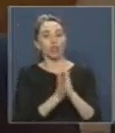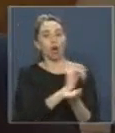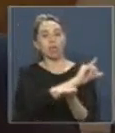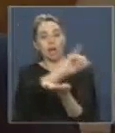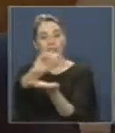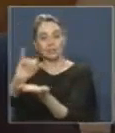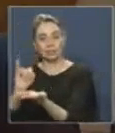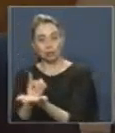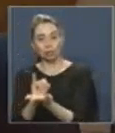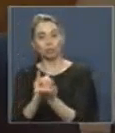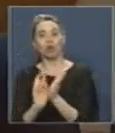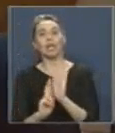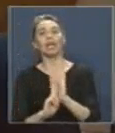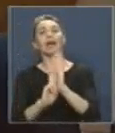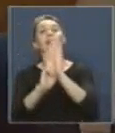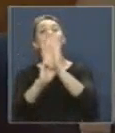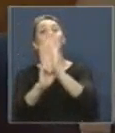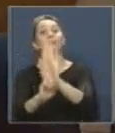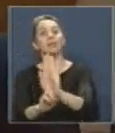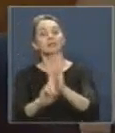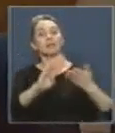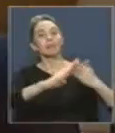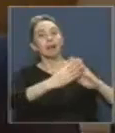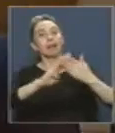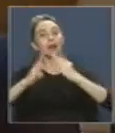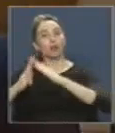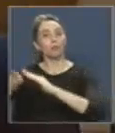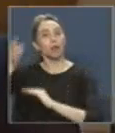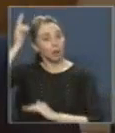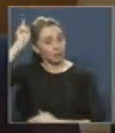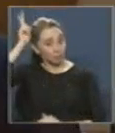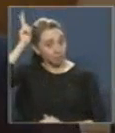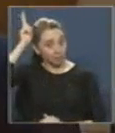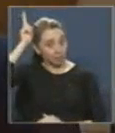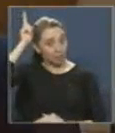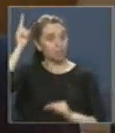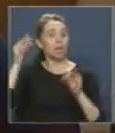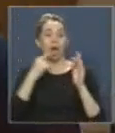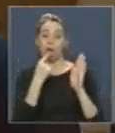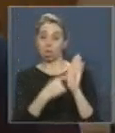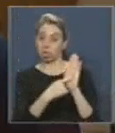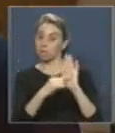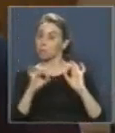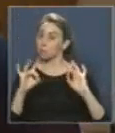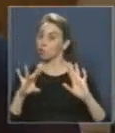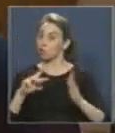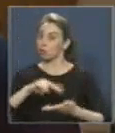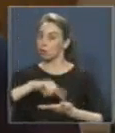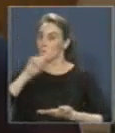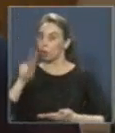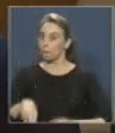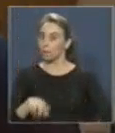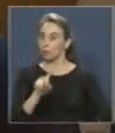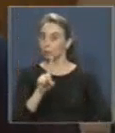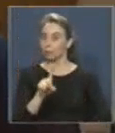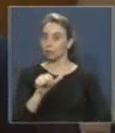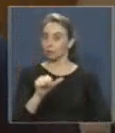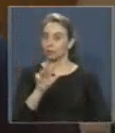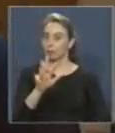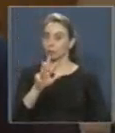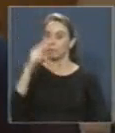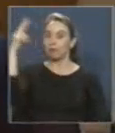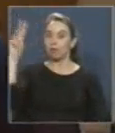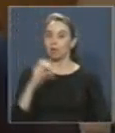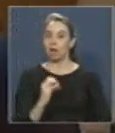instituciones representativas de los pueblos indígenas, como lo establece el convenio 169 de la